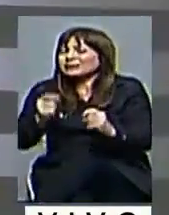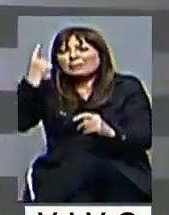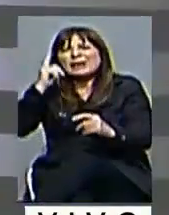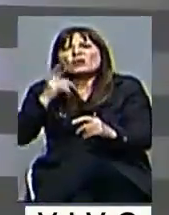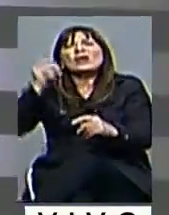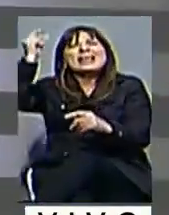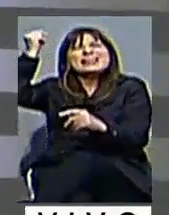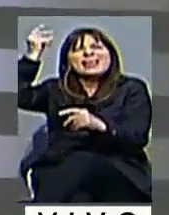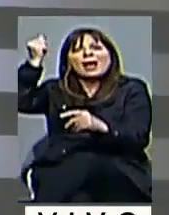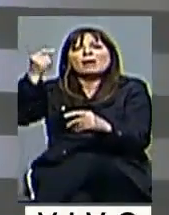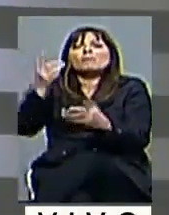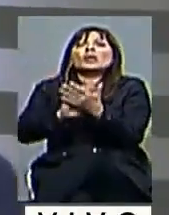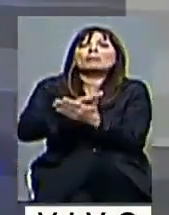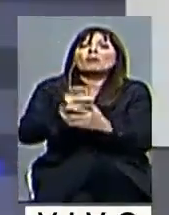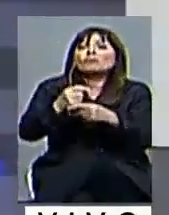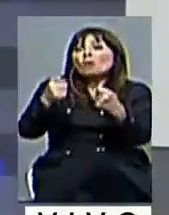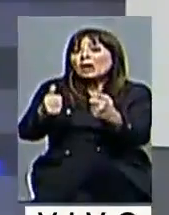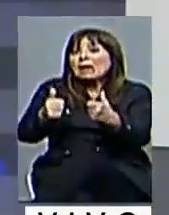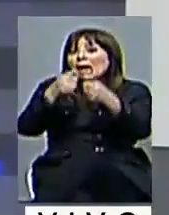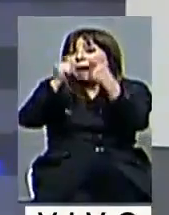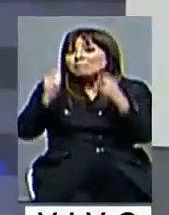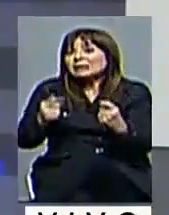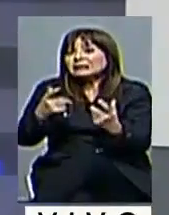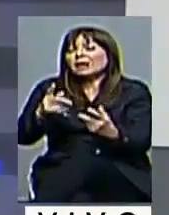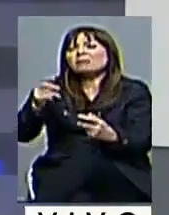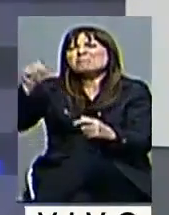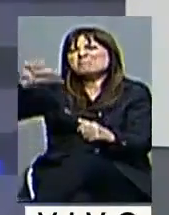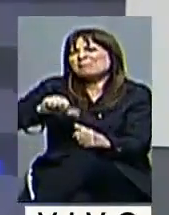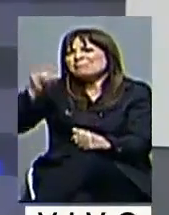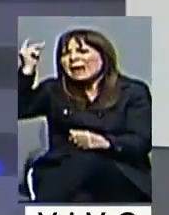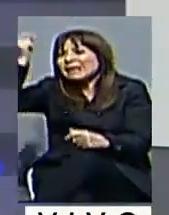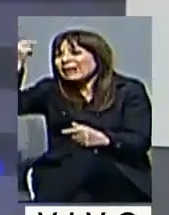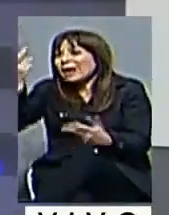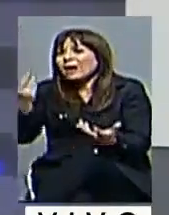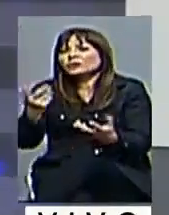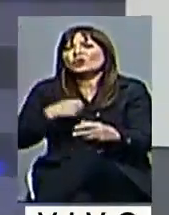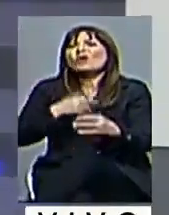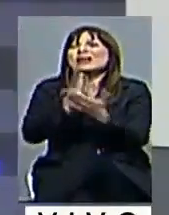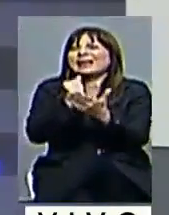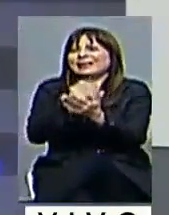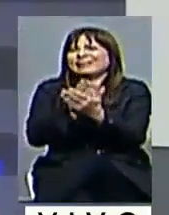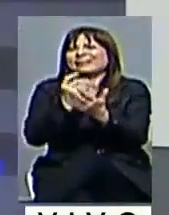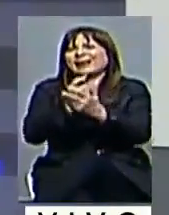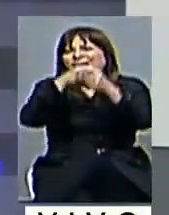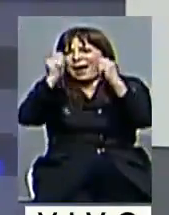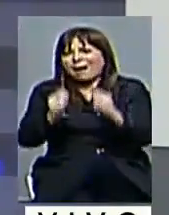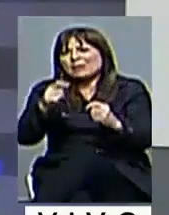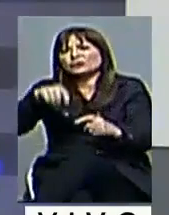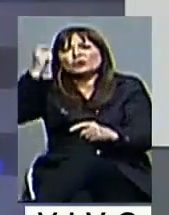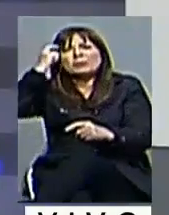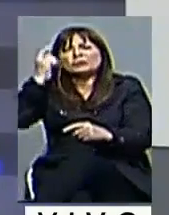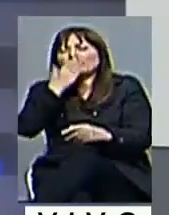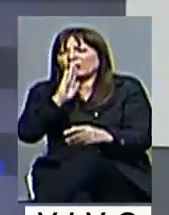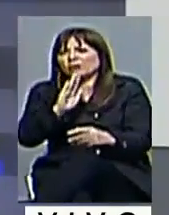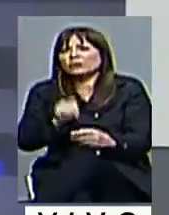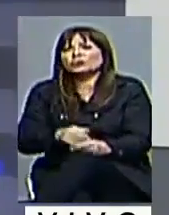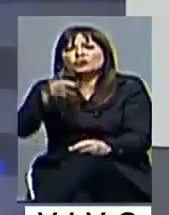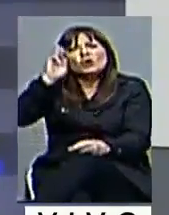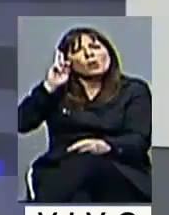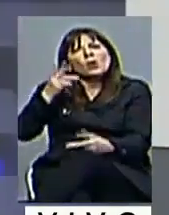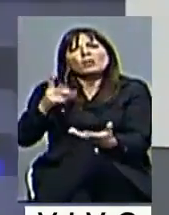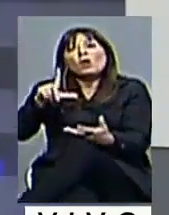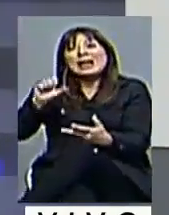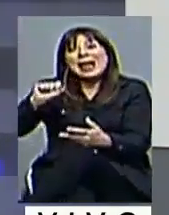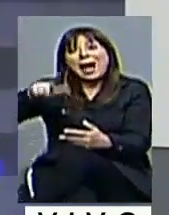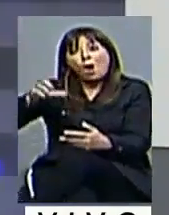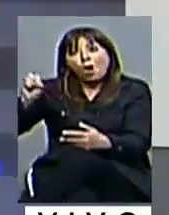puedes tener una muy buena campaña con ideas malas. Yo voy a estrategia de campaña más que campaña. O sea, la campaña reflejó la estrategia. Yo recuerdo a Lagos,